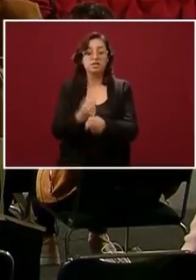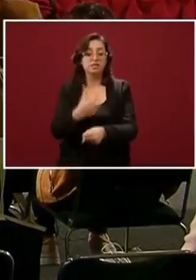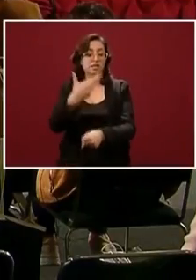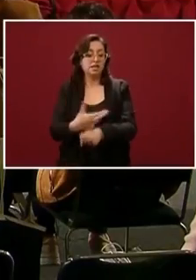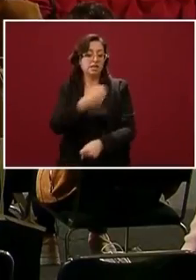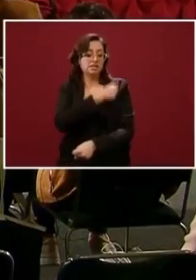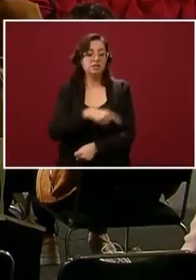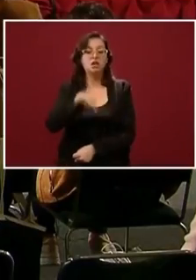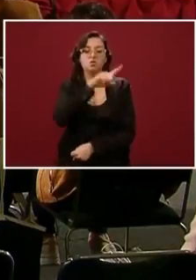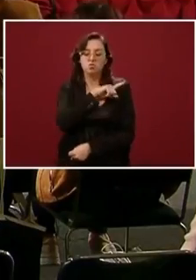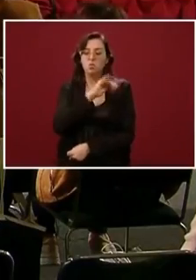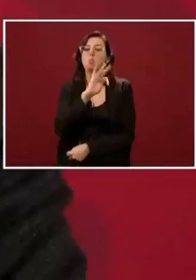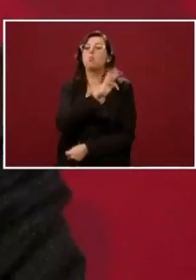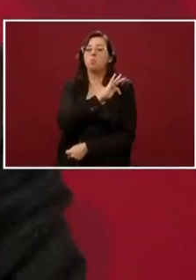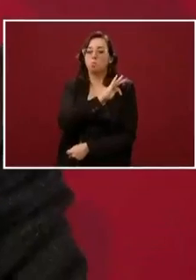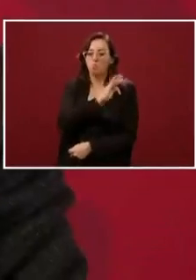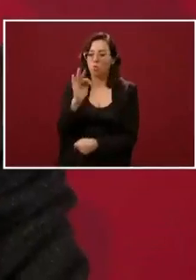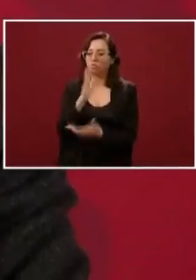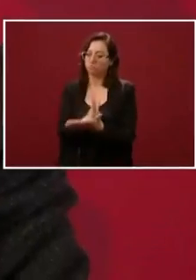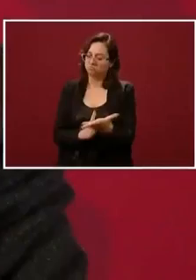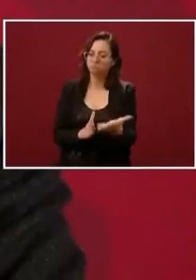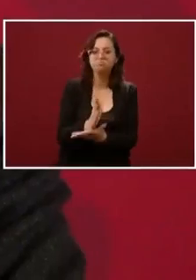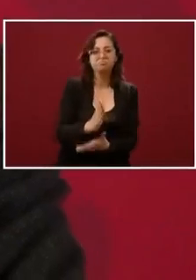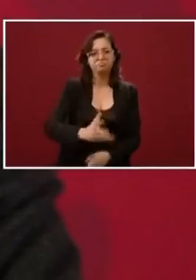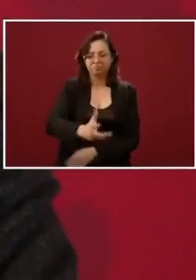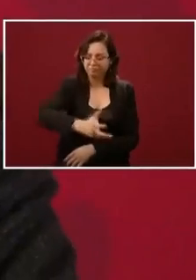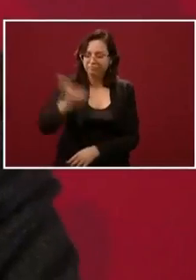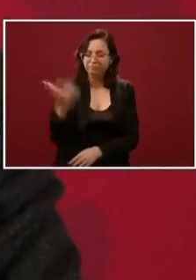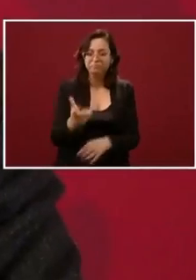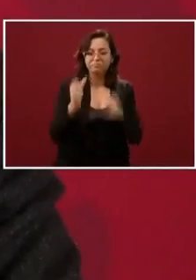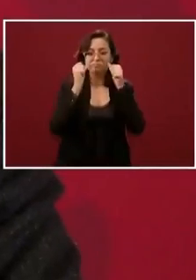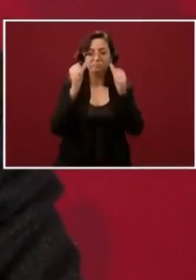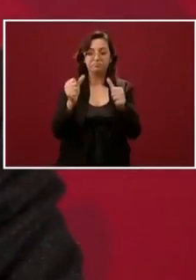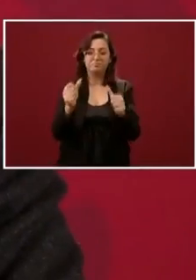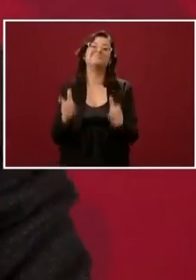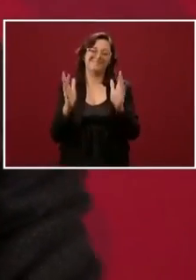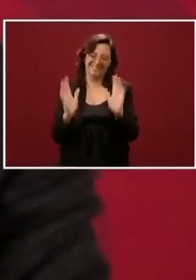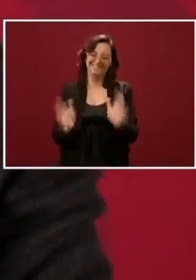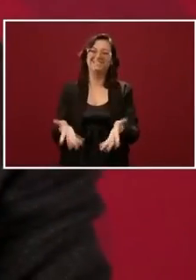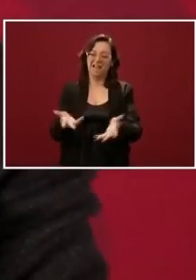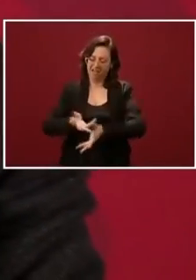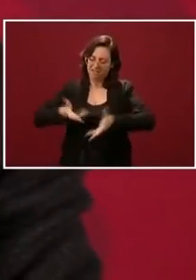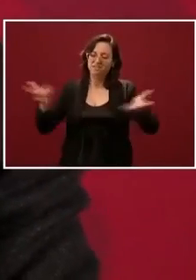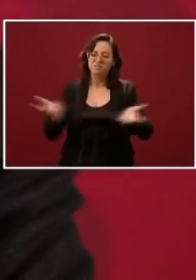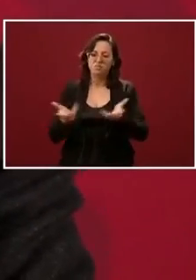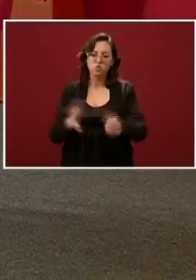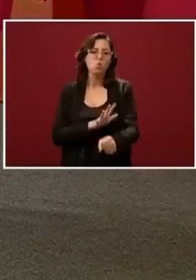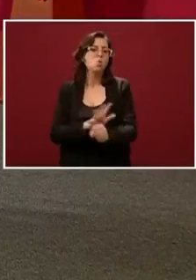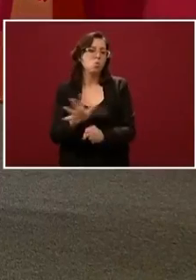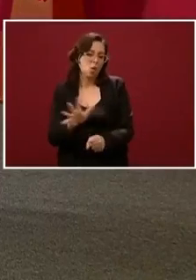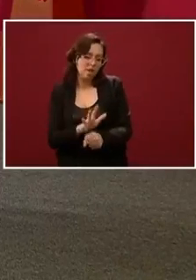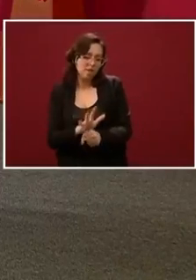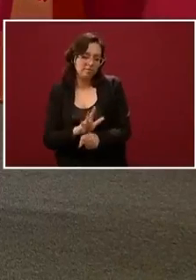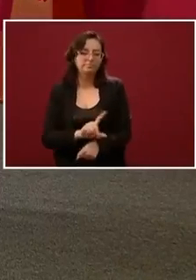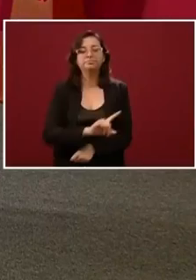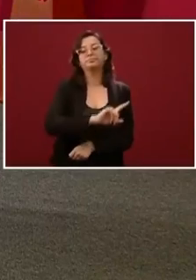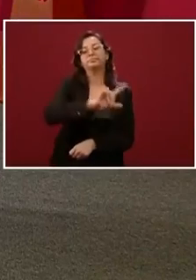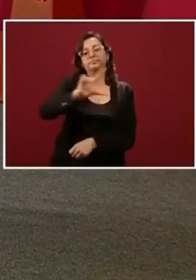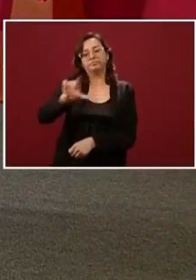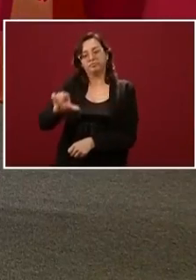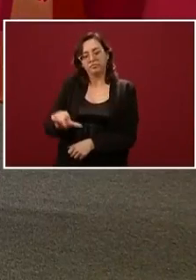está facultada para tomar acciones inmediatas, tal como ocurrió y que estas acciones inmediatas posteriormente, y